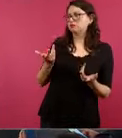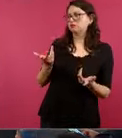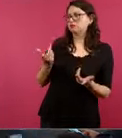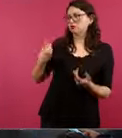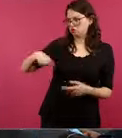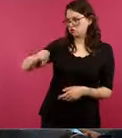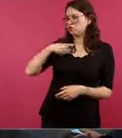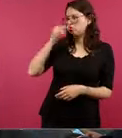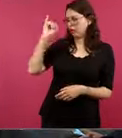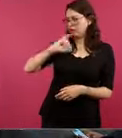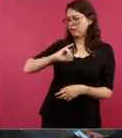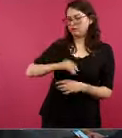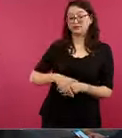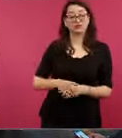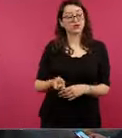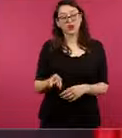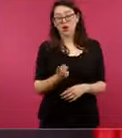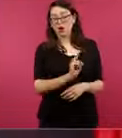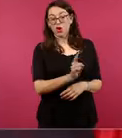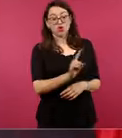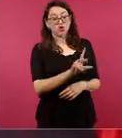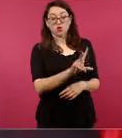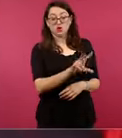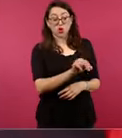No, estás equivocado.